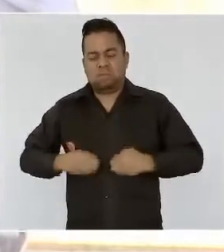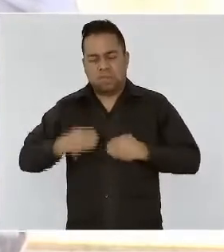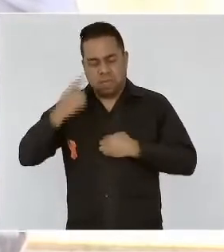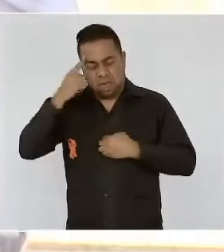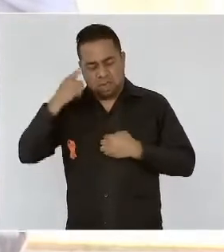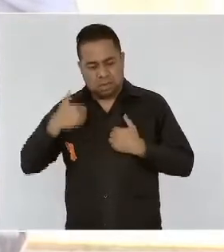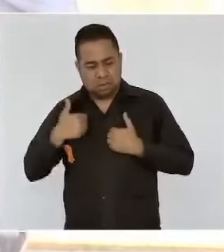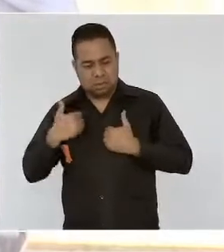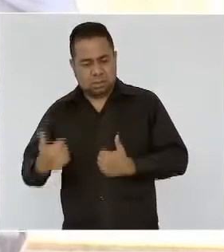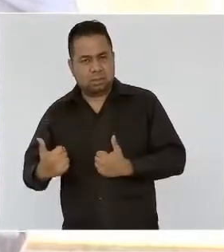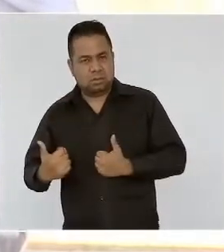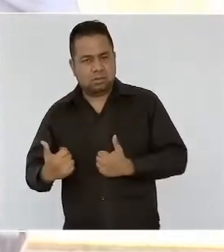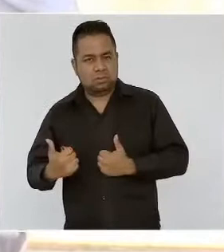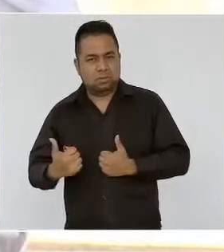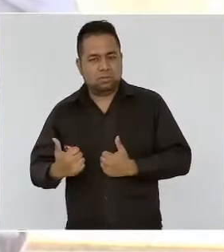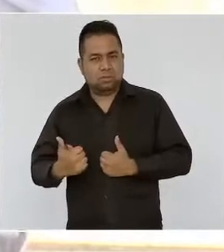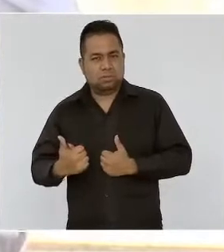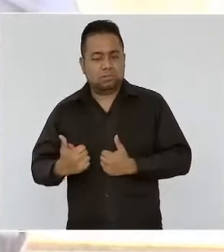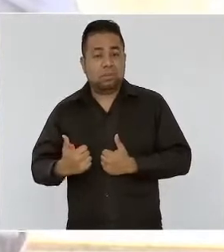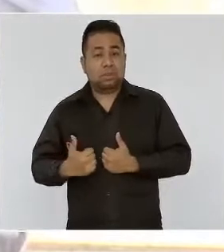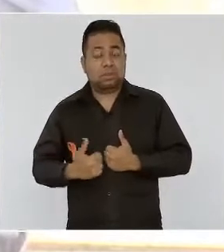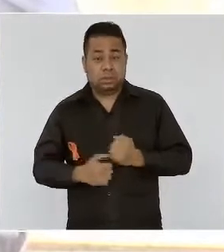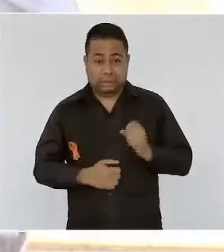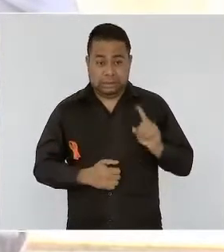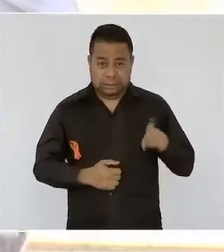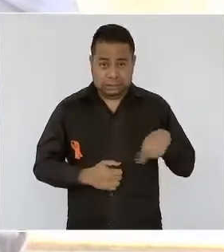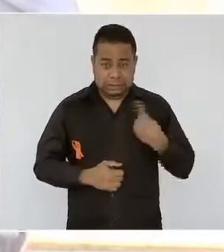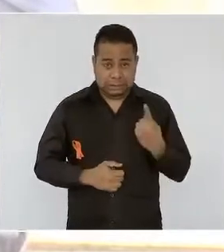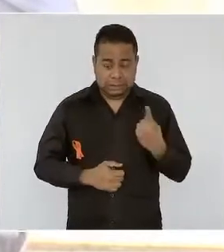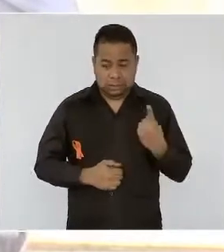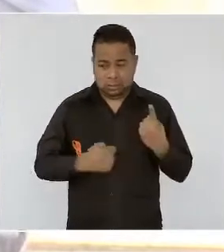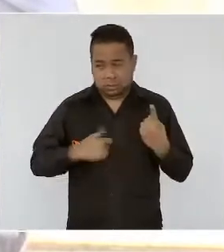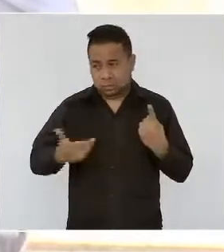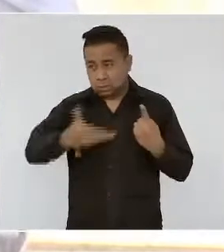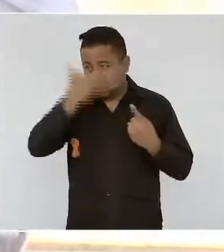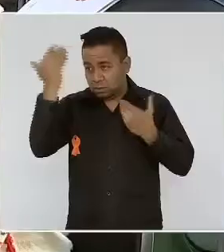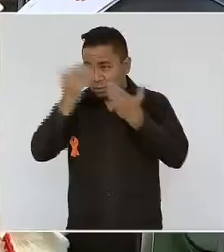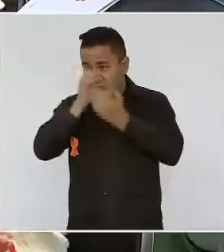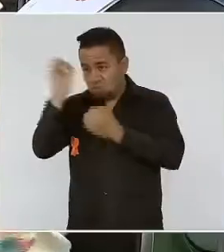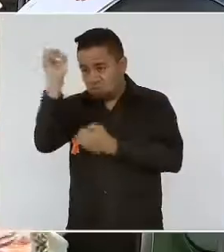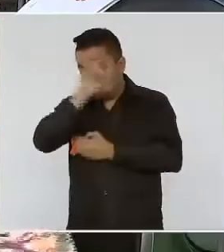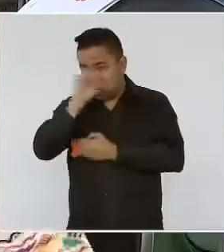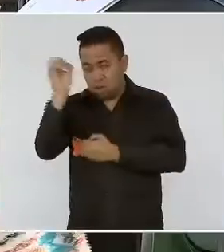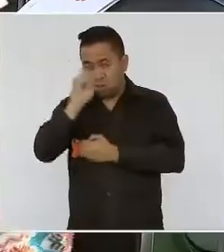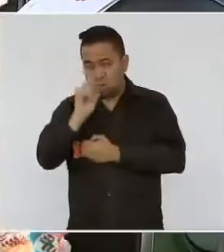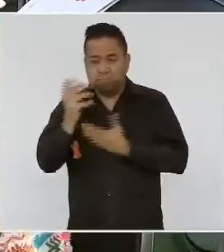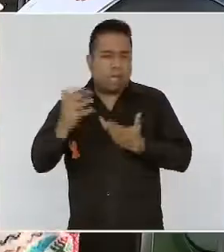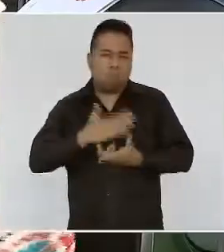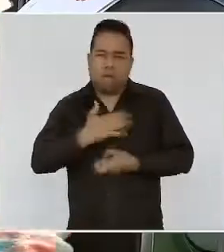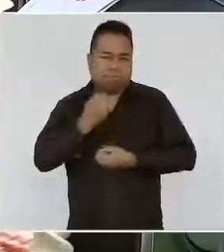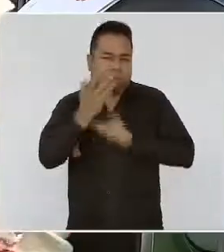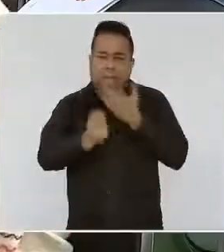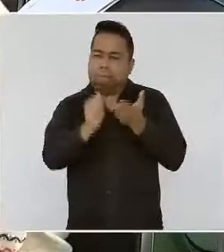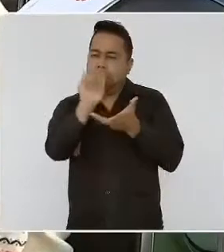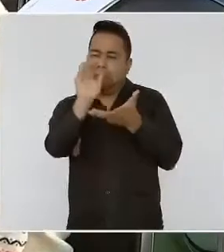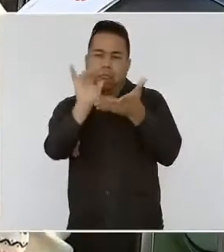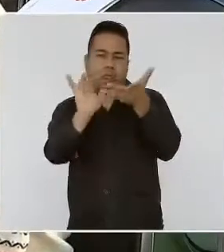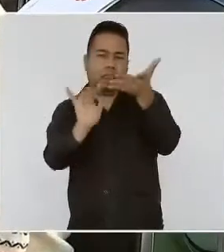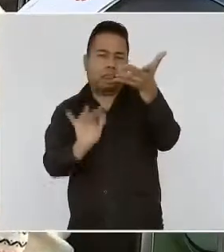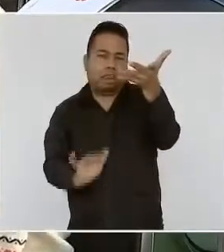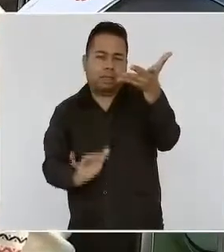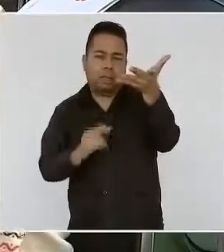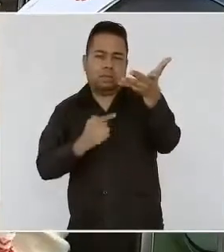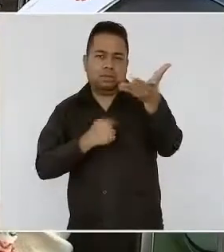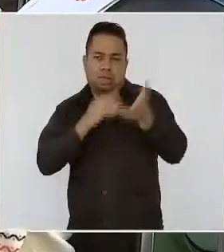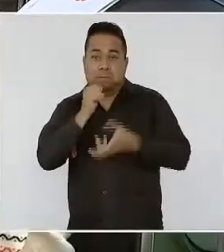consciente. Ser y no saber nada. Y bueno, el poema continúa y no